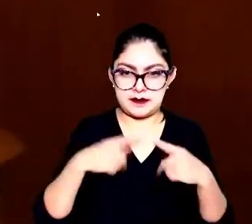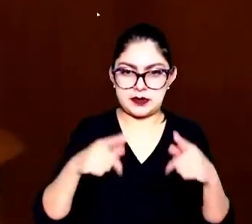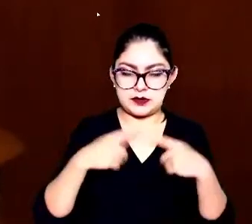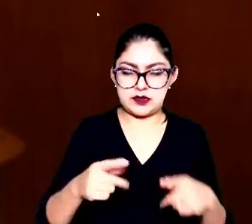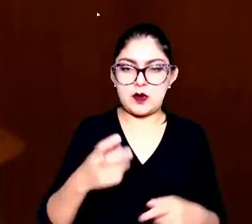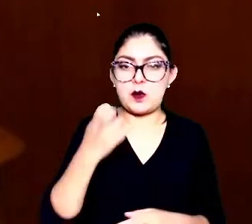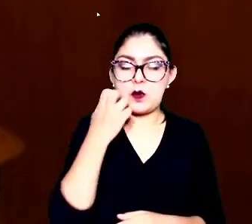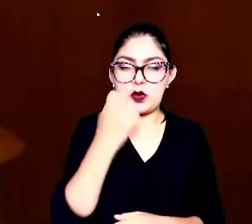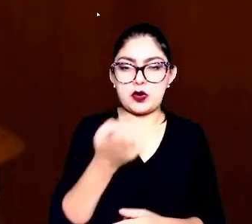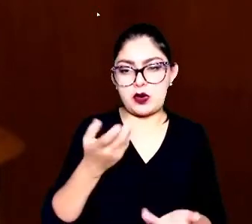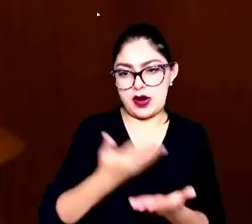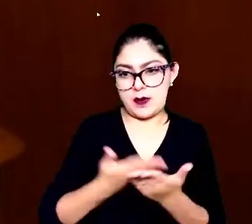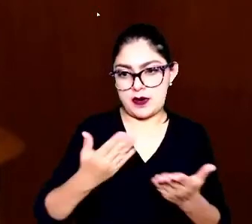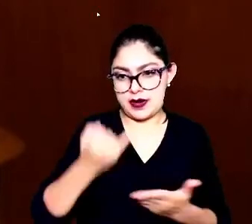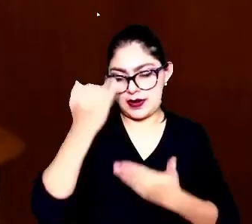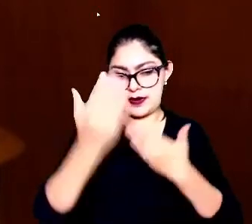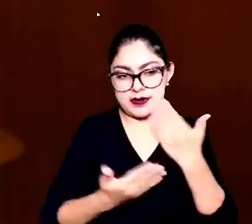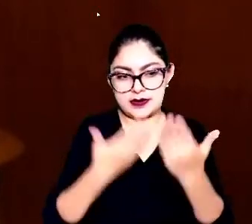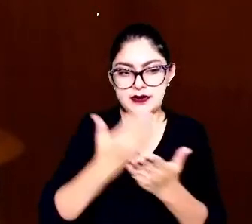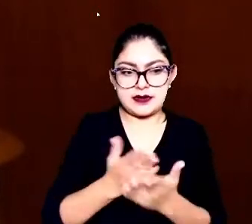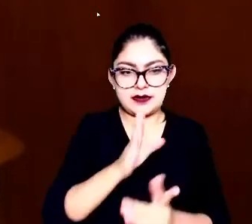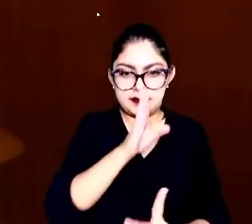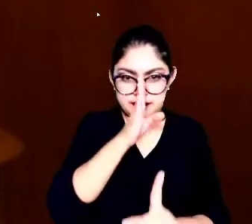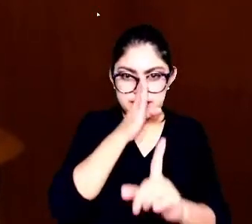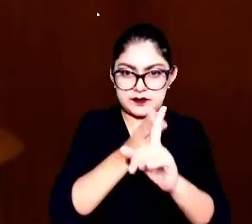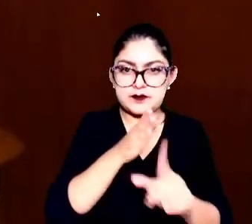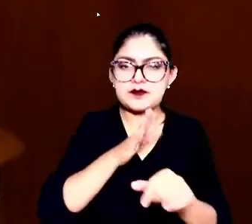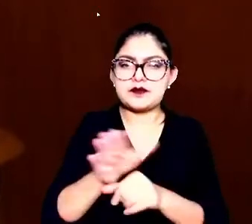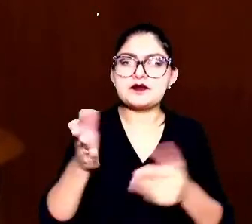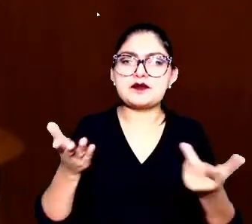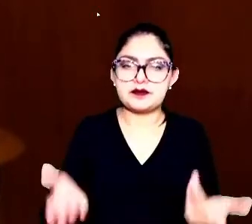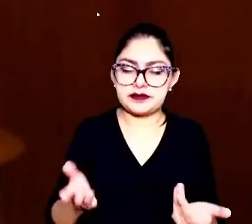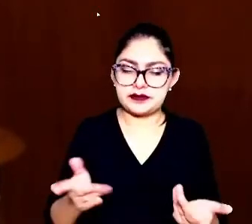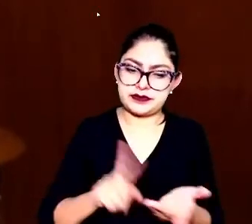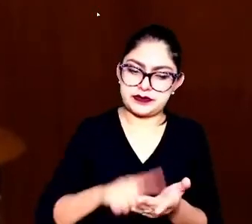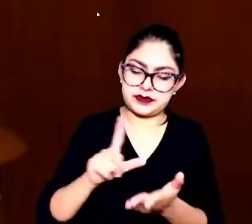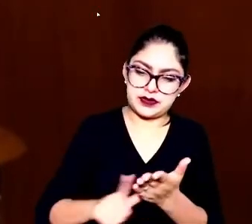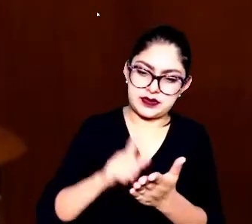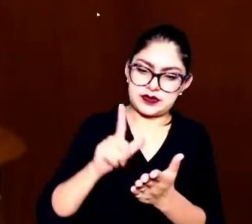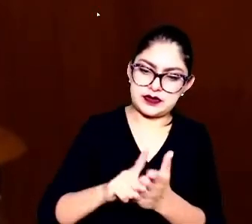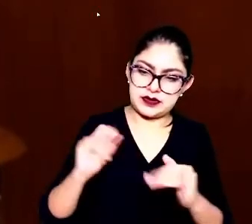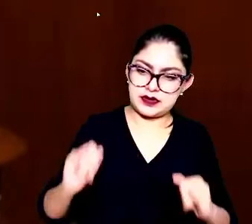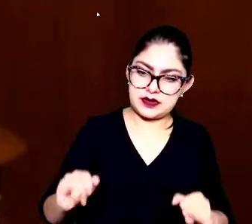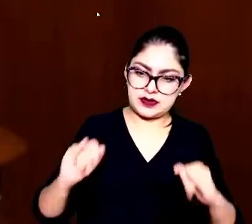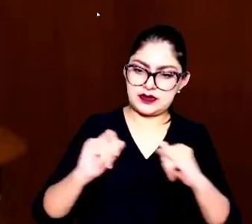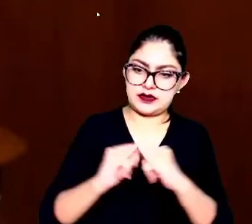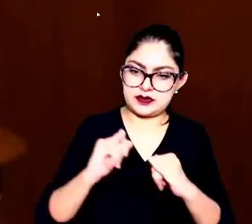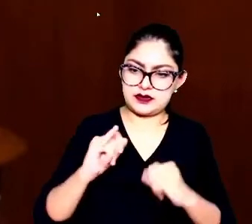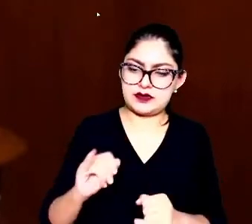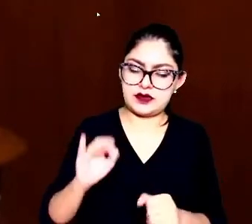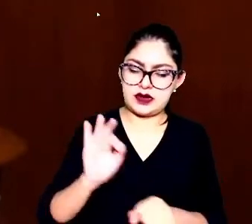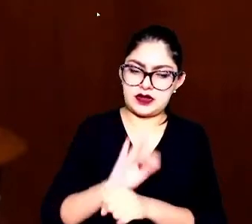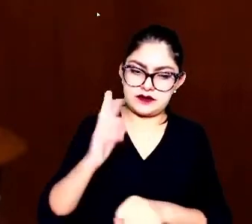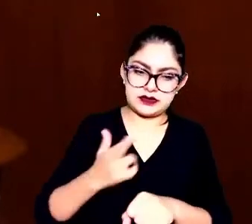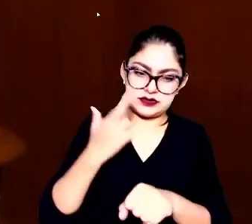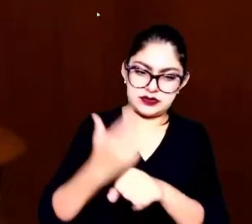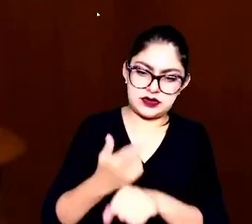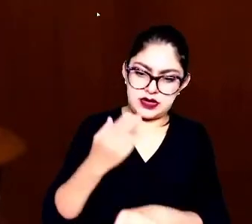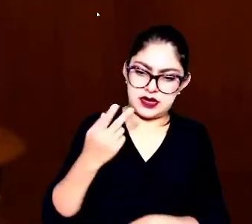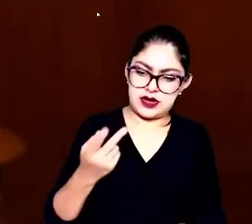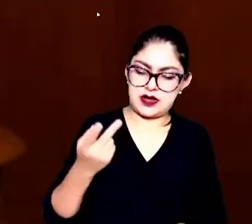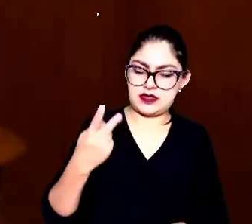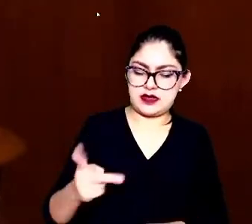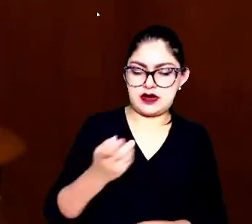tiene como finalidad de establecer en la ley el instituto de la defensoría del Estado de México México